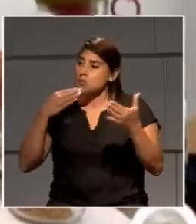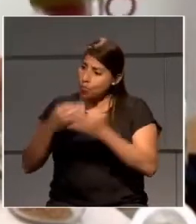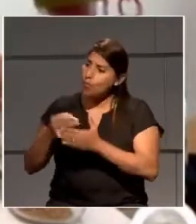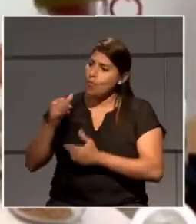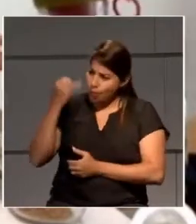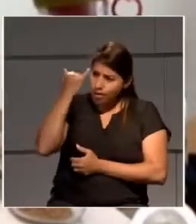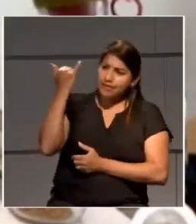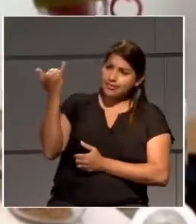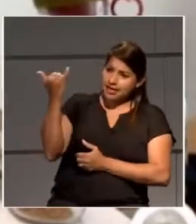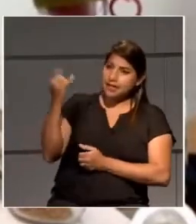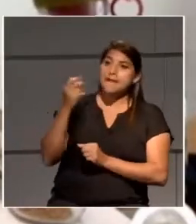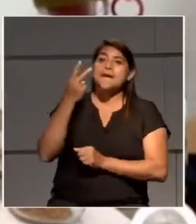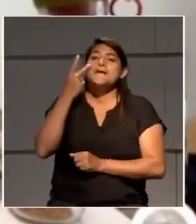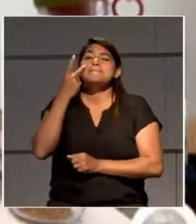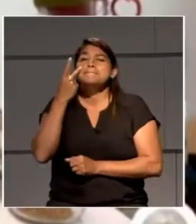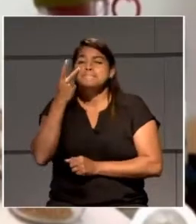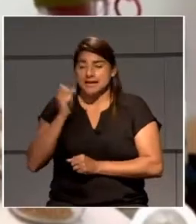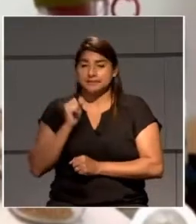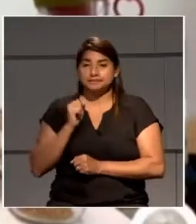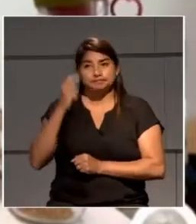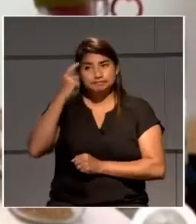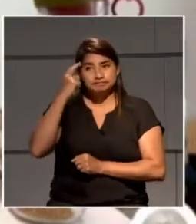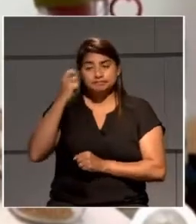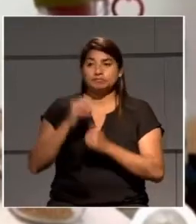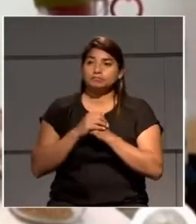idea. Vea, ¿qué le parece si hacemos